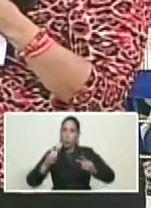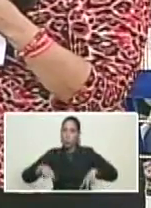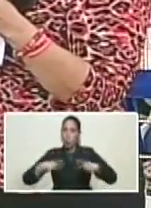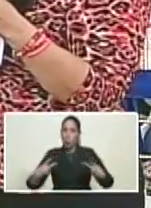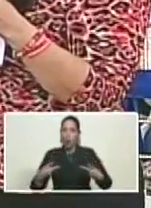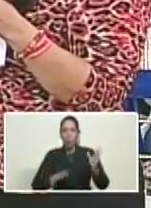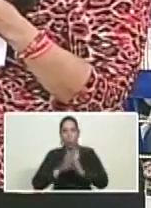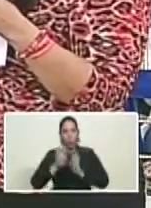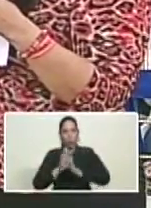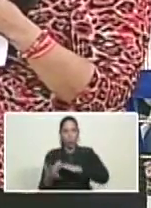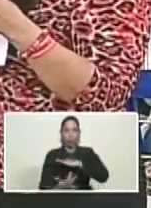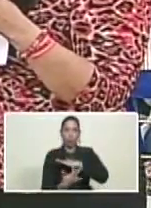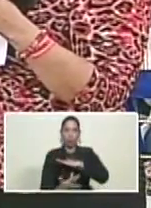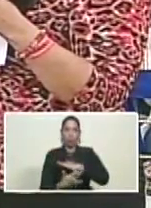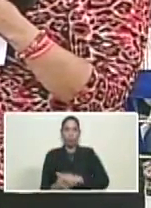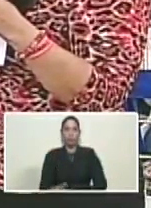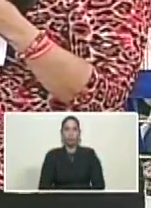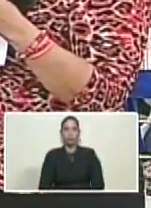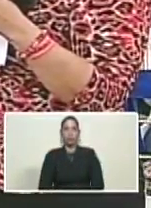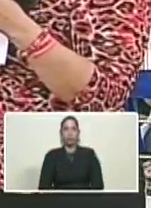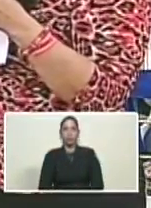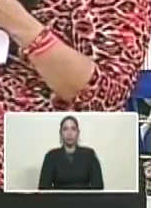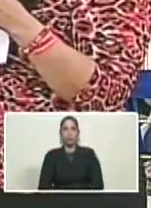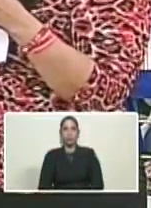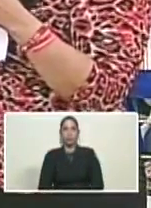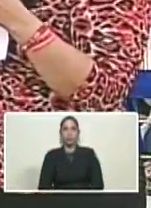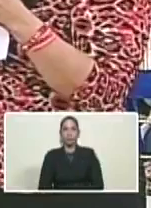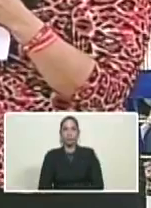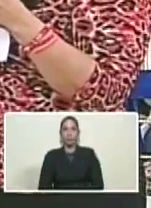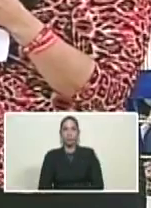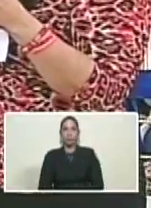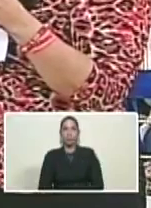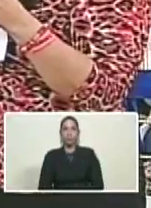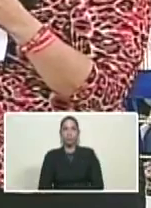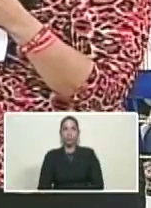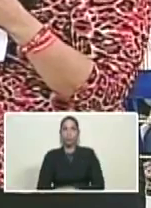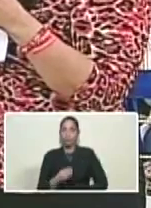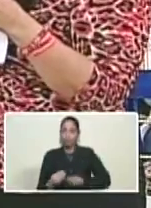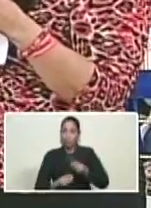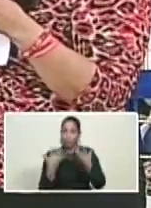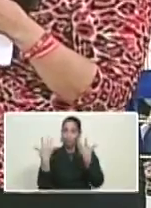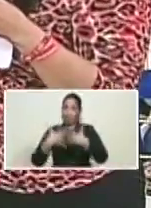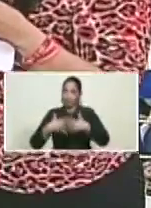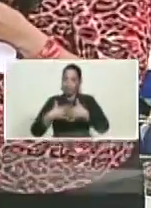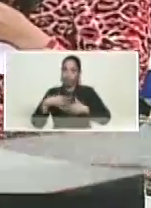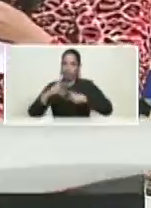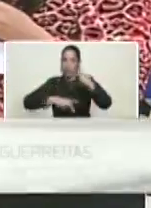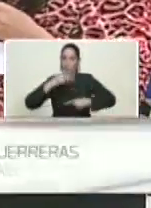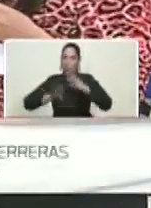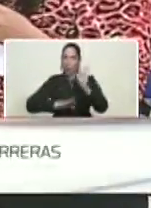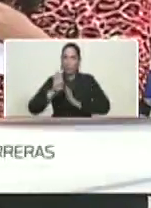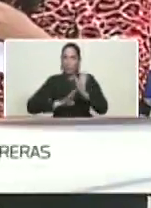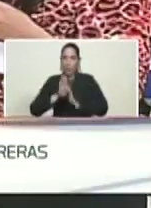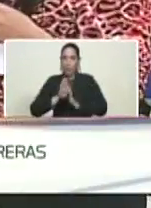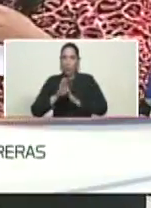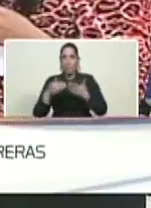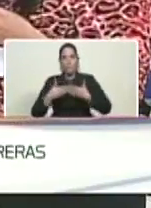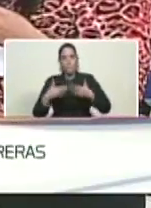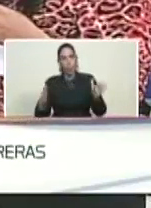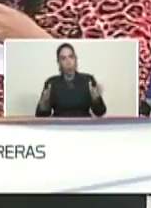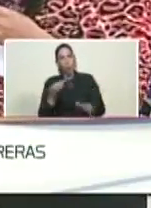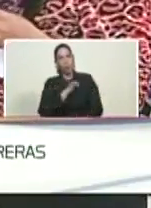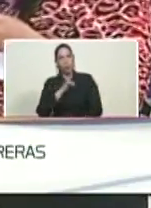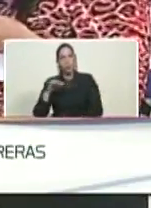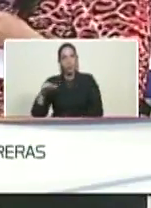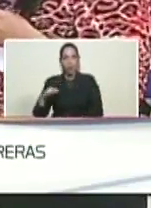desarrollo tecnológico se encadenen a las empresas productivas, tanto públicas como